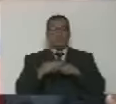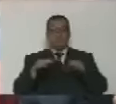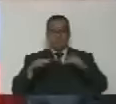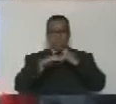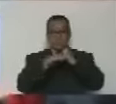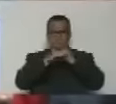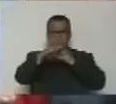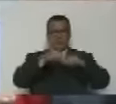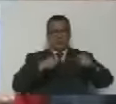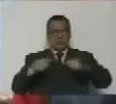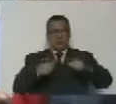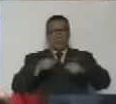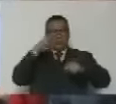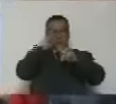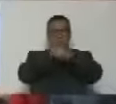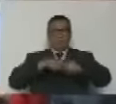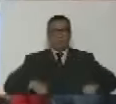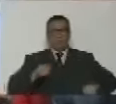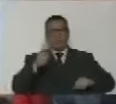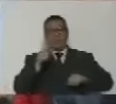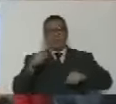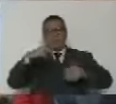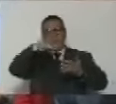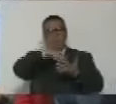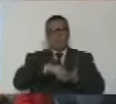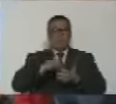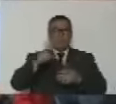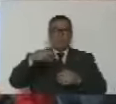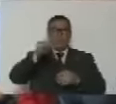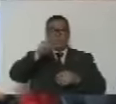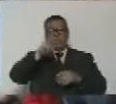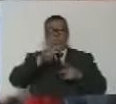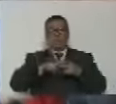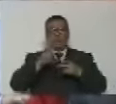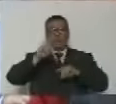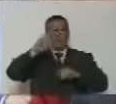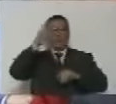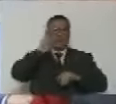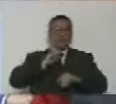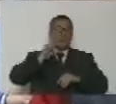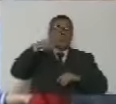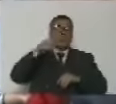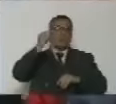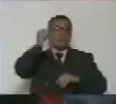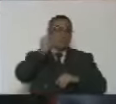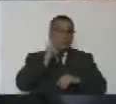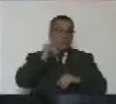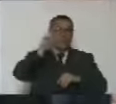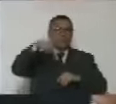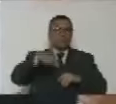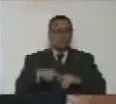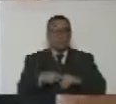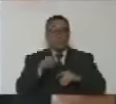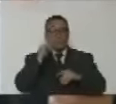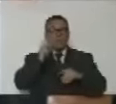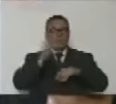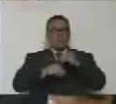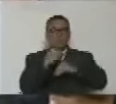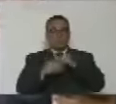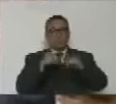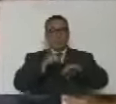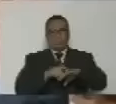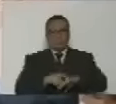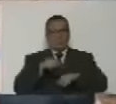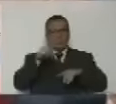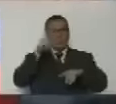la acción militar que celebramos hace poco de la batalla de Pichincha con Sucre y Bolívar, y que caracterizó y que sigue caracterizando hasta el